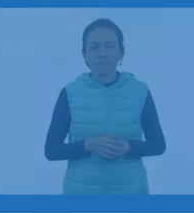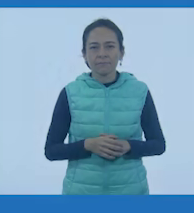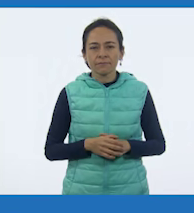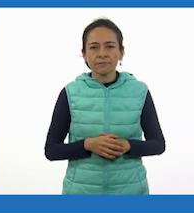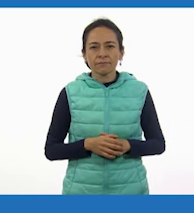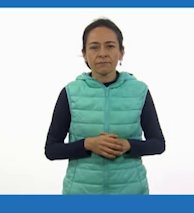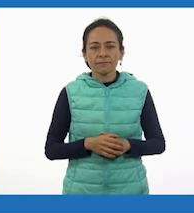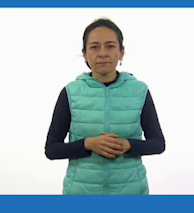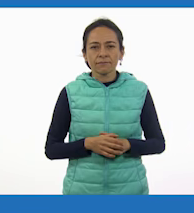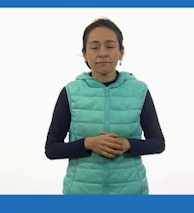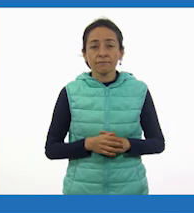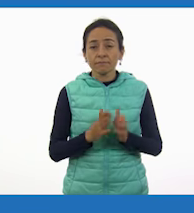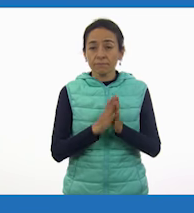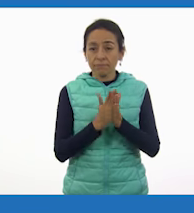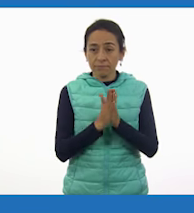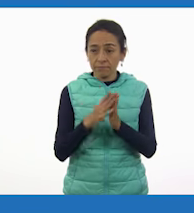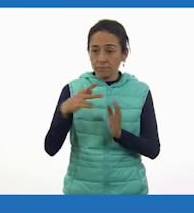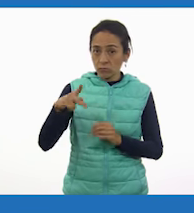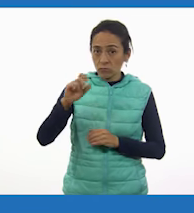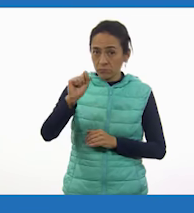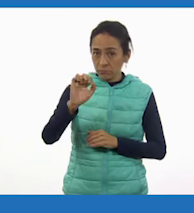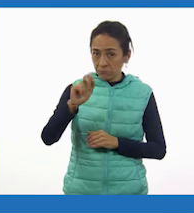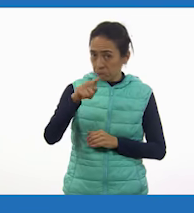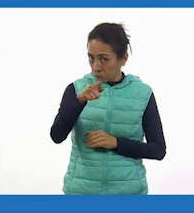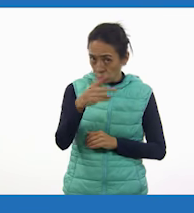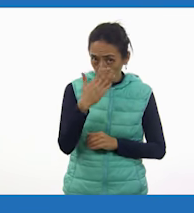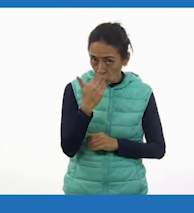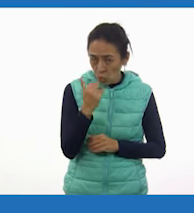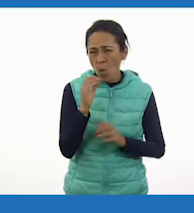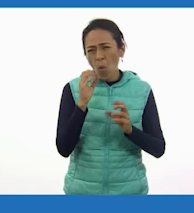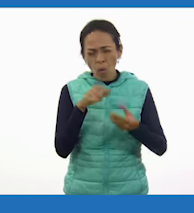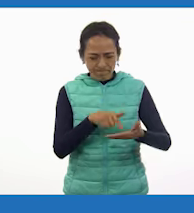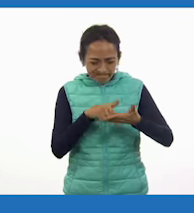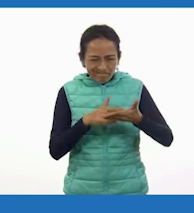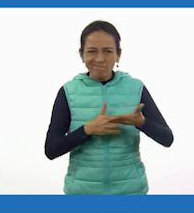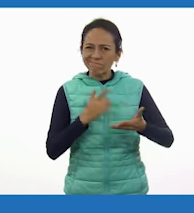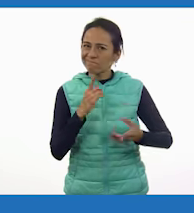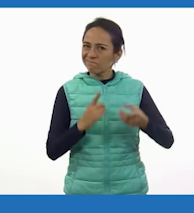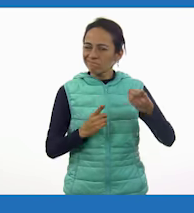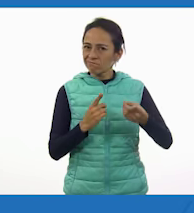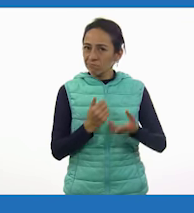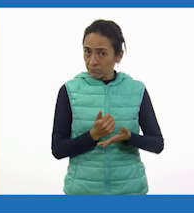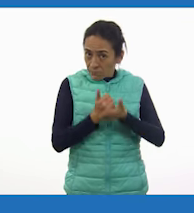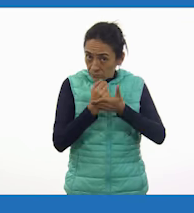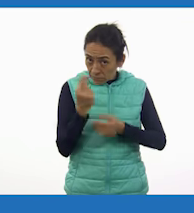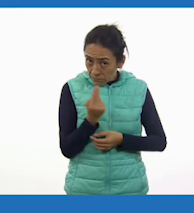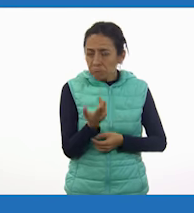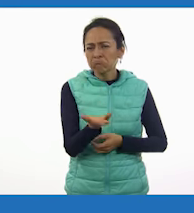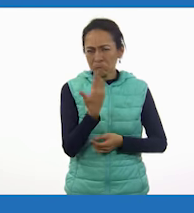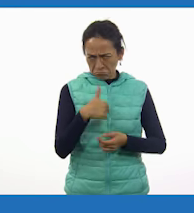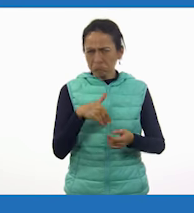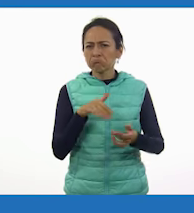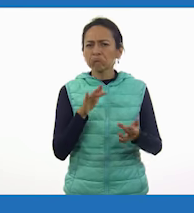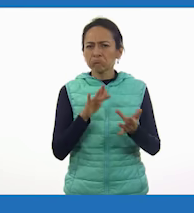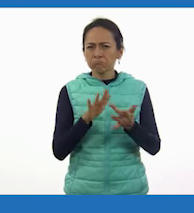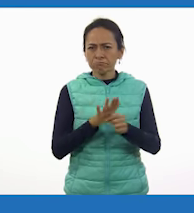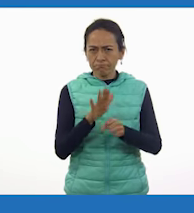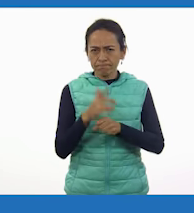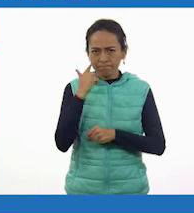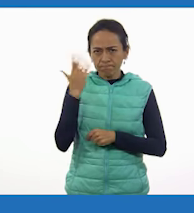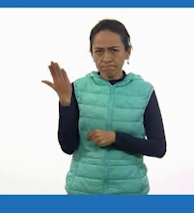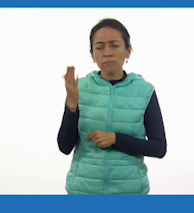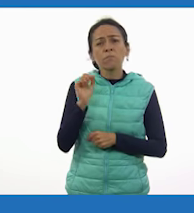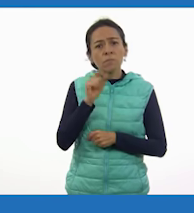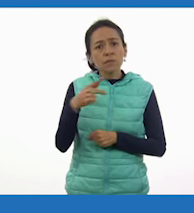Si no tienes el libro de texto o necesitas ayuda para resolver tus dudas, contáctanos. También puedes encontrar los